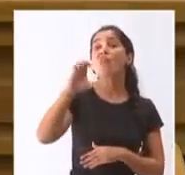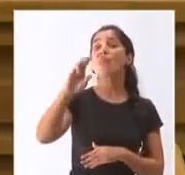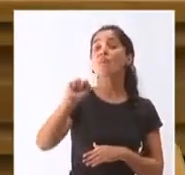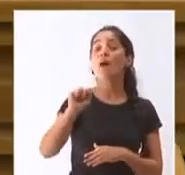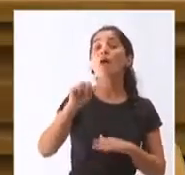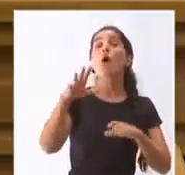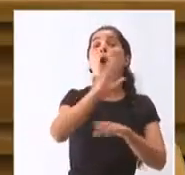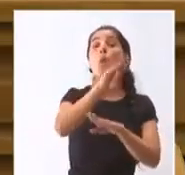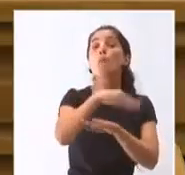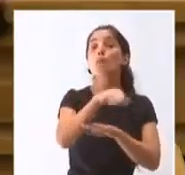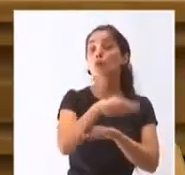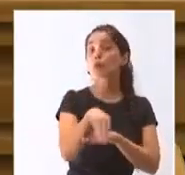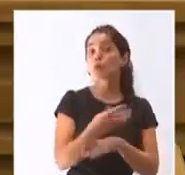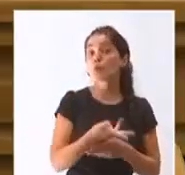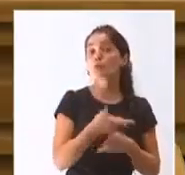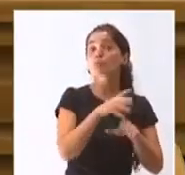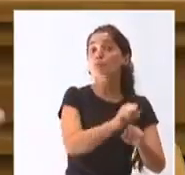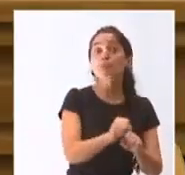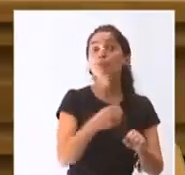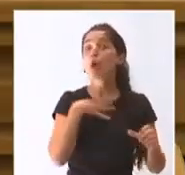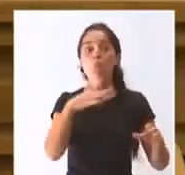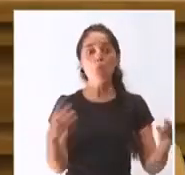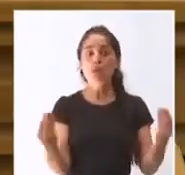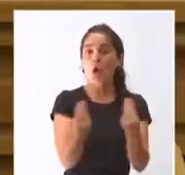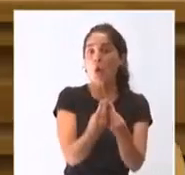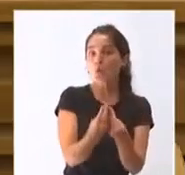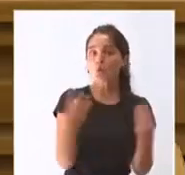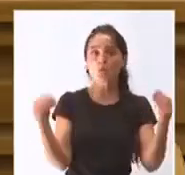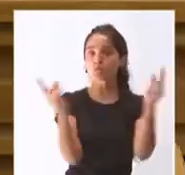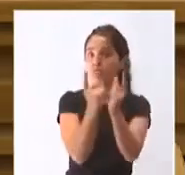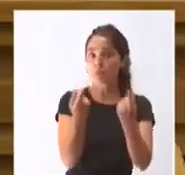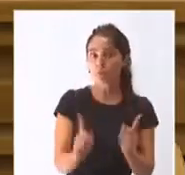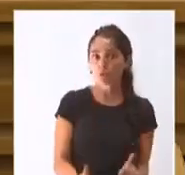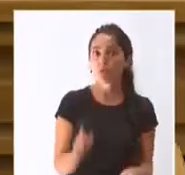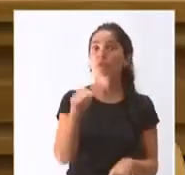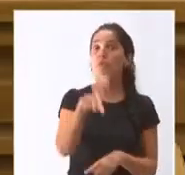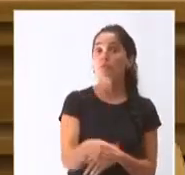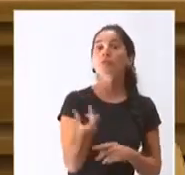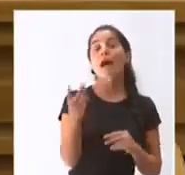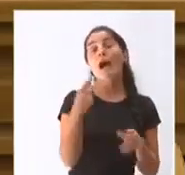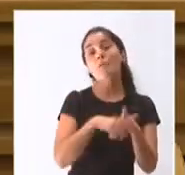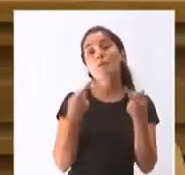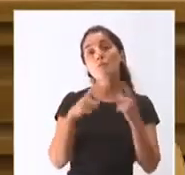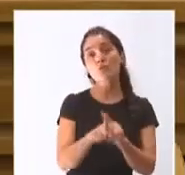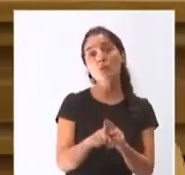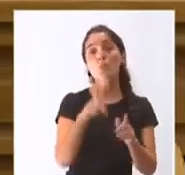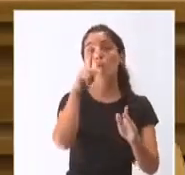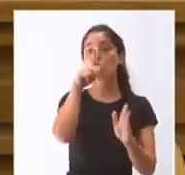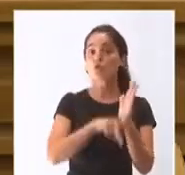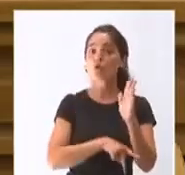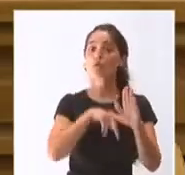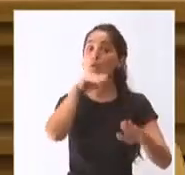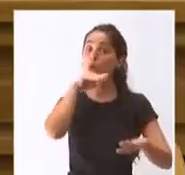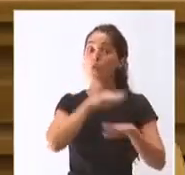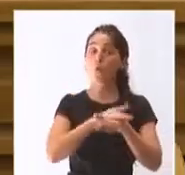en esto en la gestión del agua en la gestión de la vivienda en directivas que son de obligado cumplimiento y no siempre es fácil pero